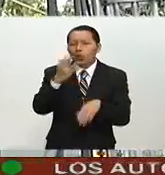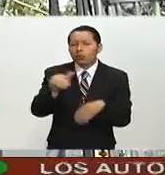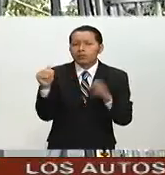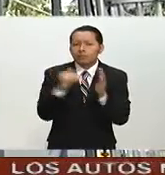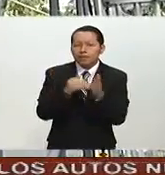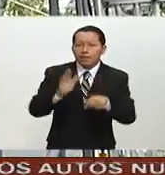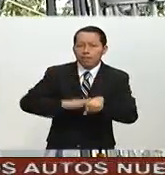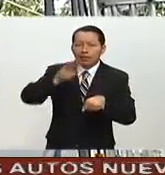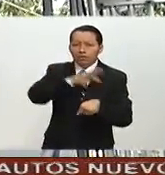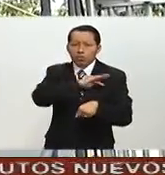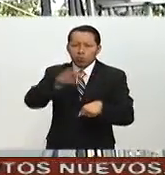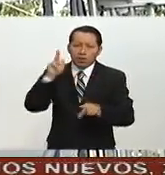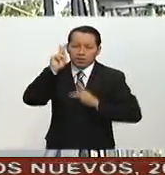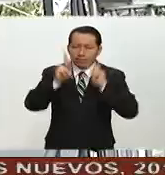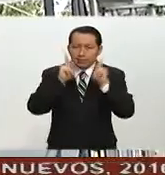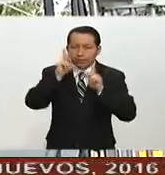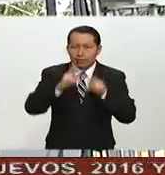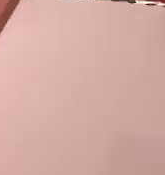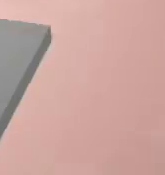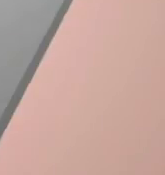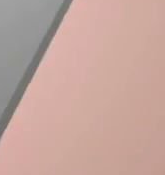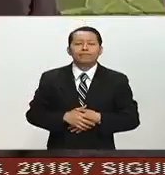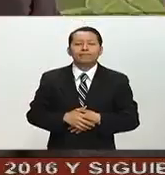más pueden visitarla.